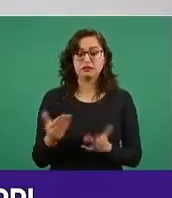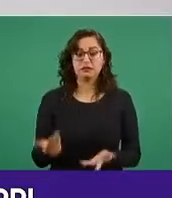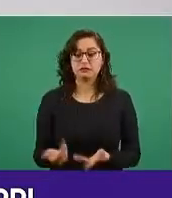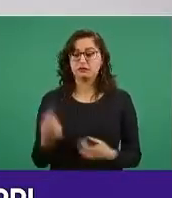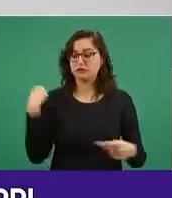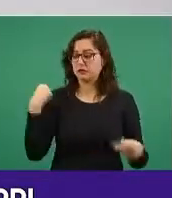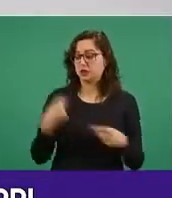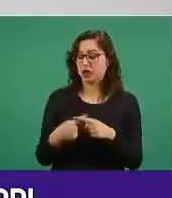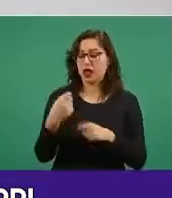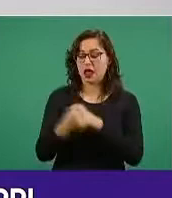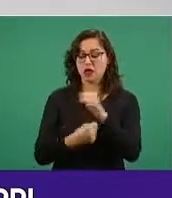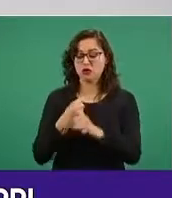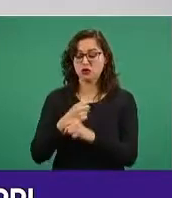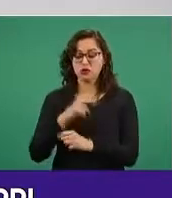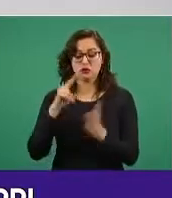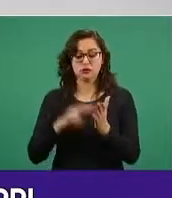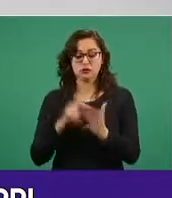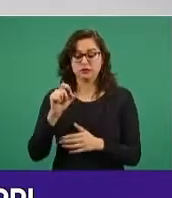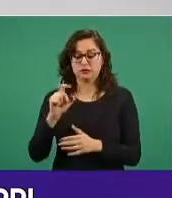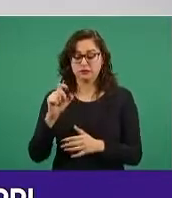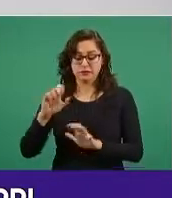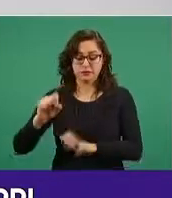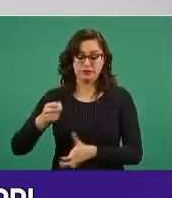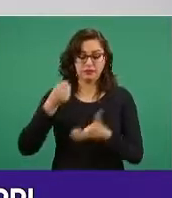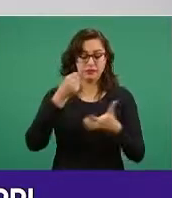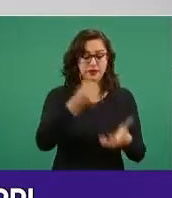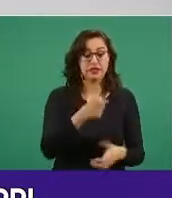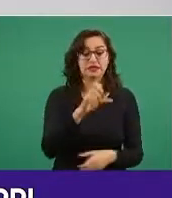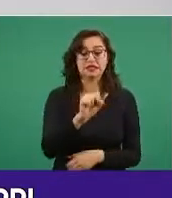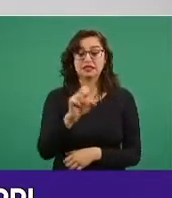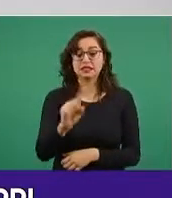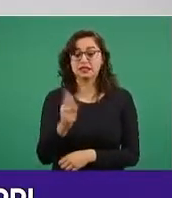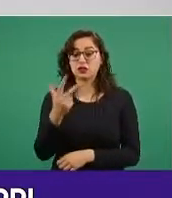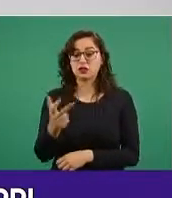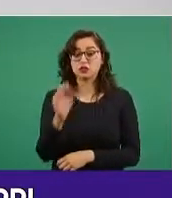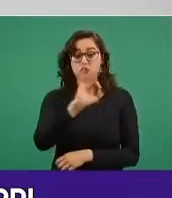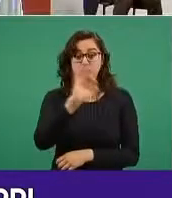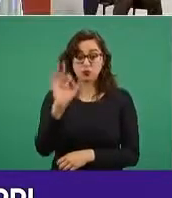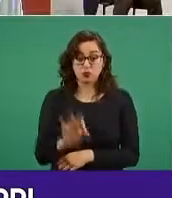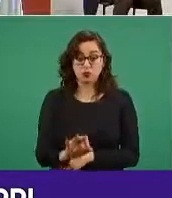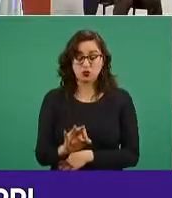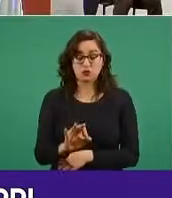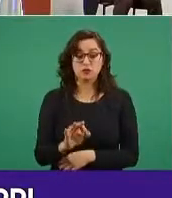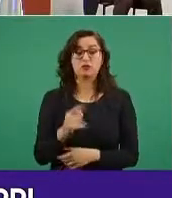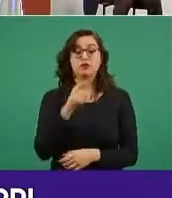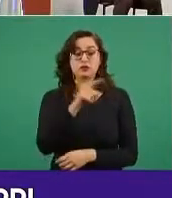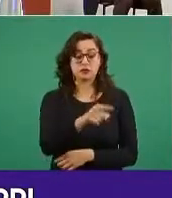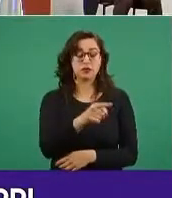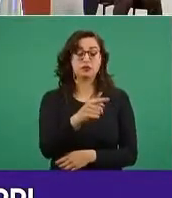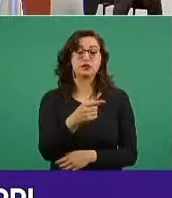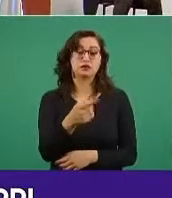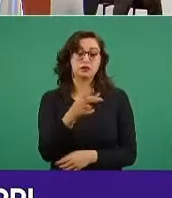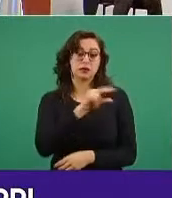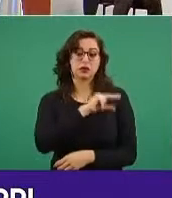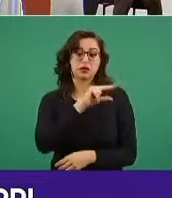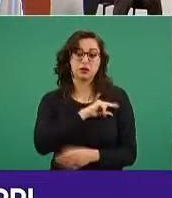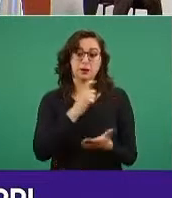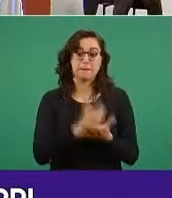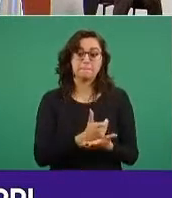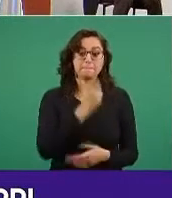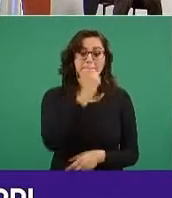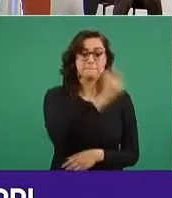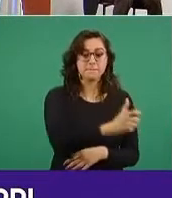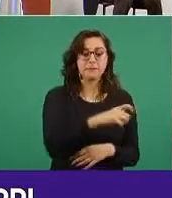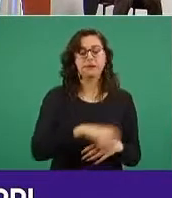total 8 penales con estos contratos, son penales federales. Entre estos destaca el femenil de Morelos. Los contratos